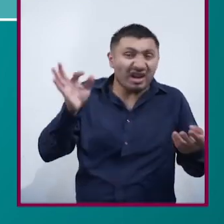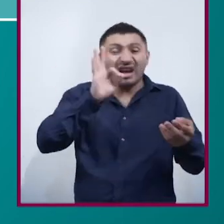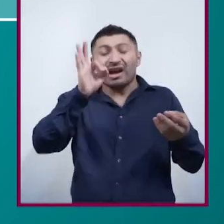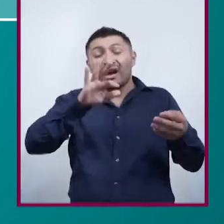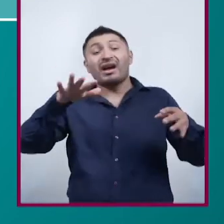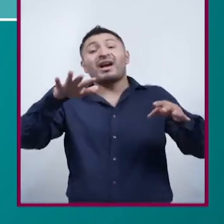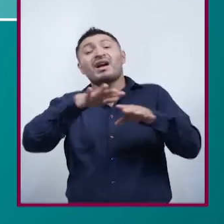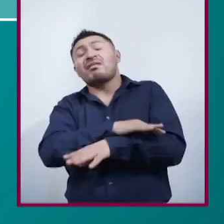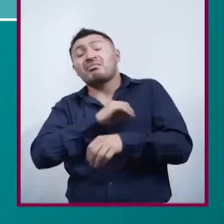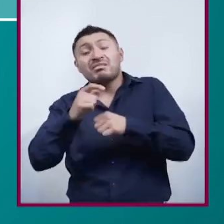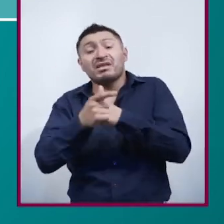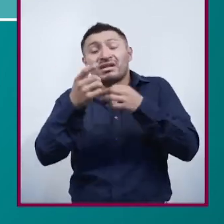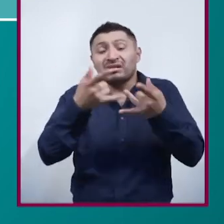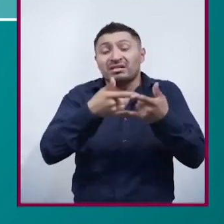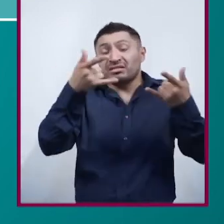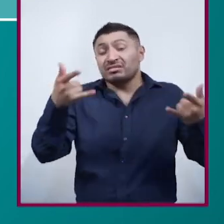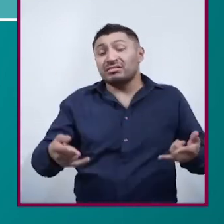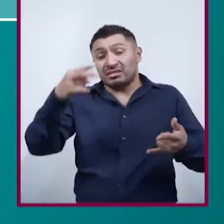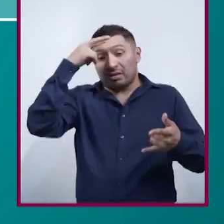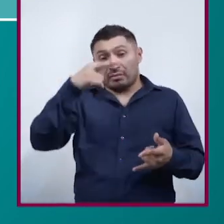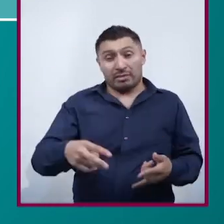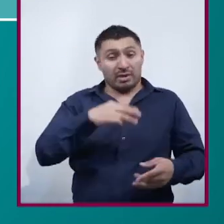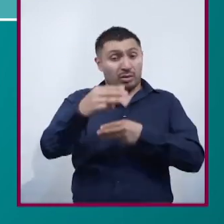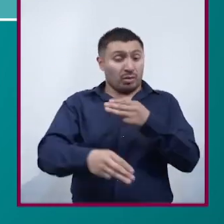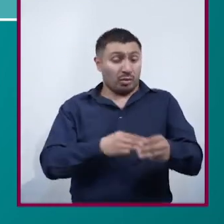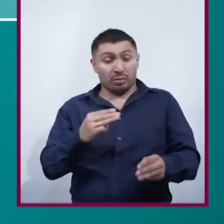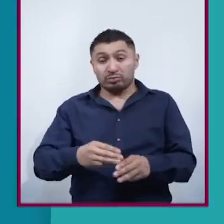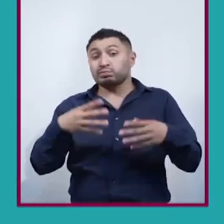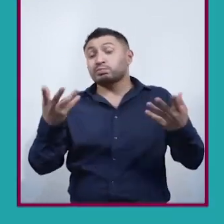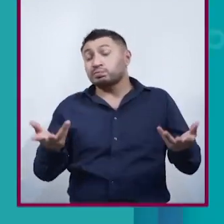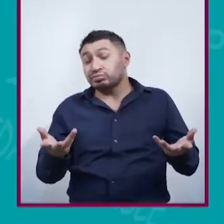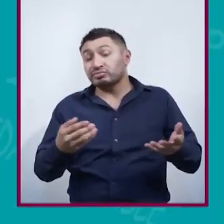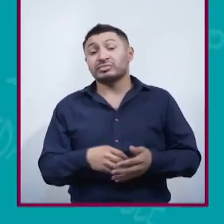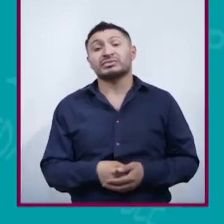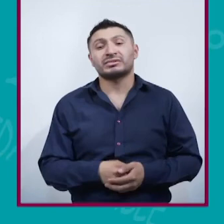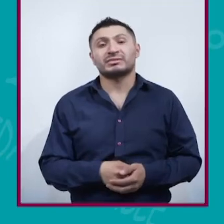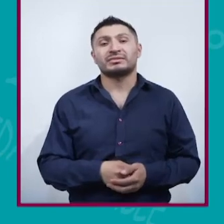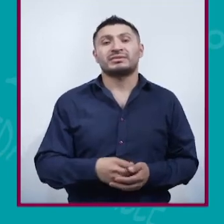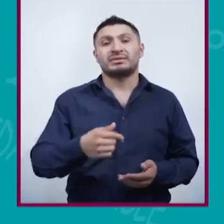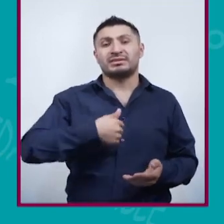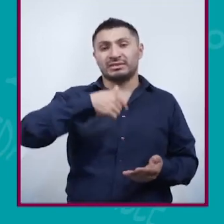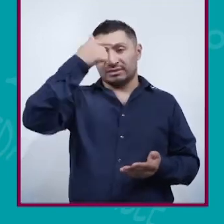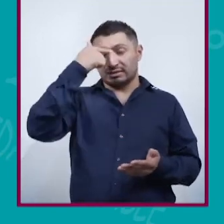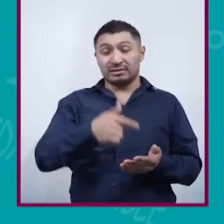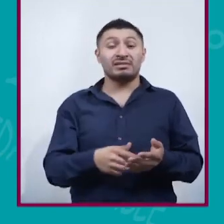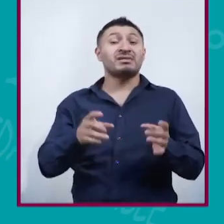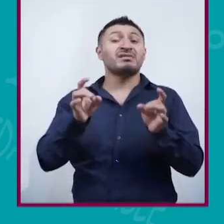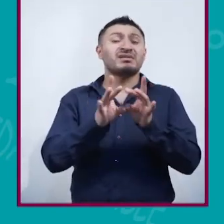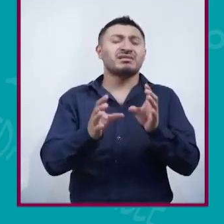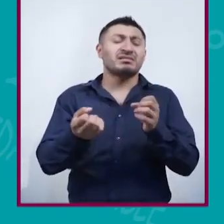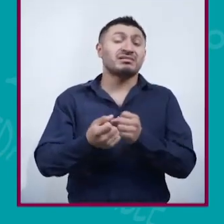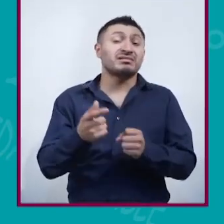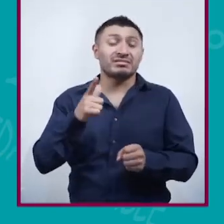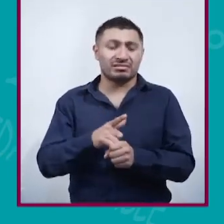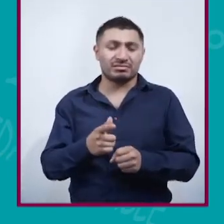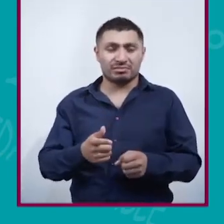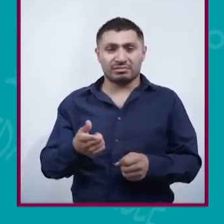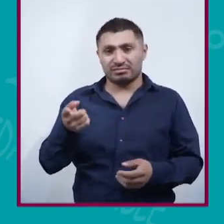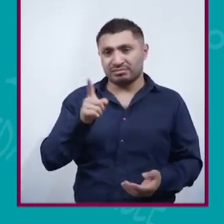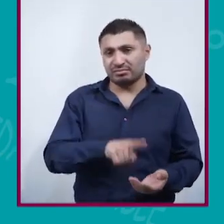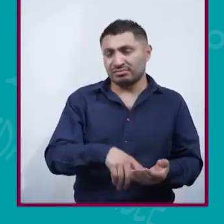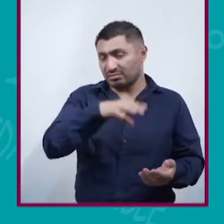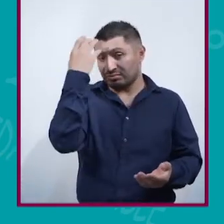haya cambiado la versión de algún hecho histórico en México y en el mundo? Creo que una situación